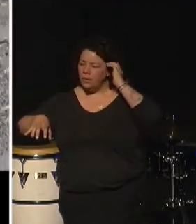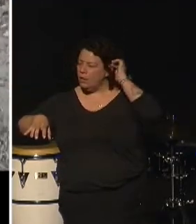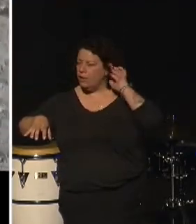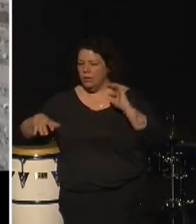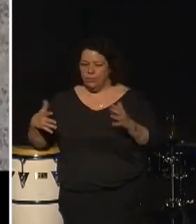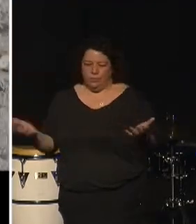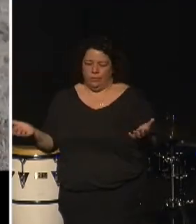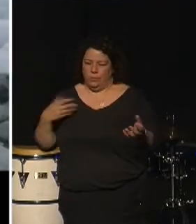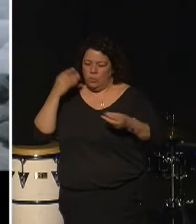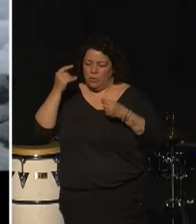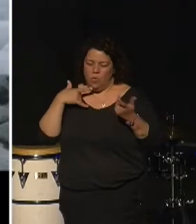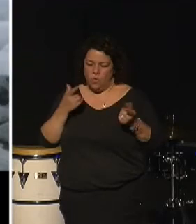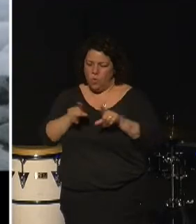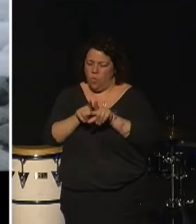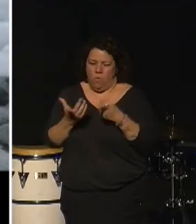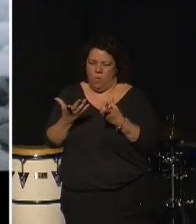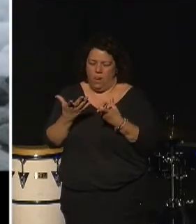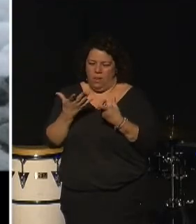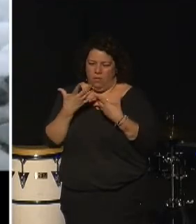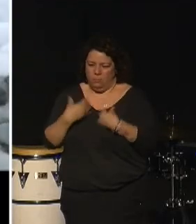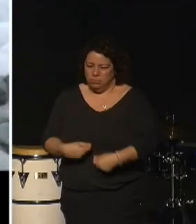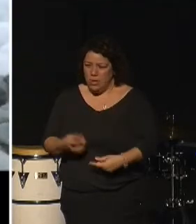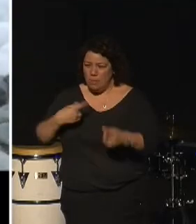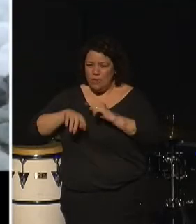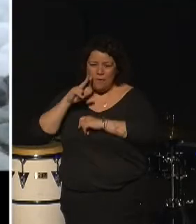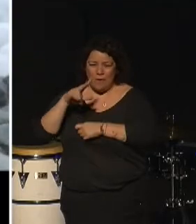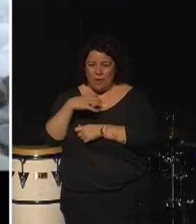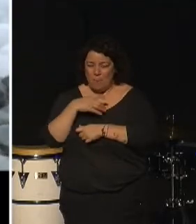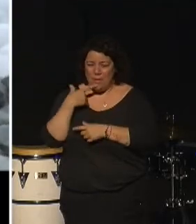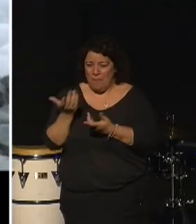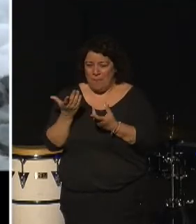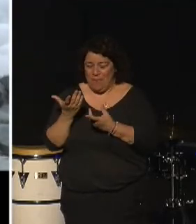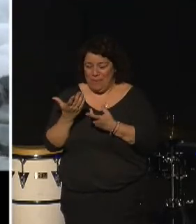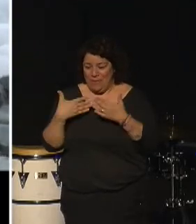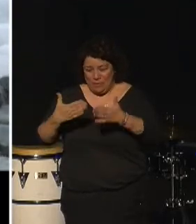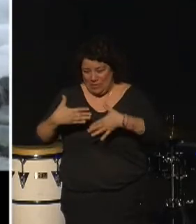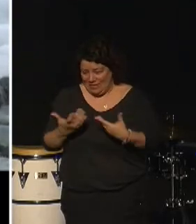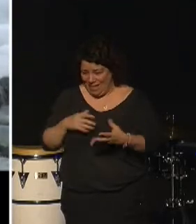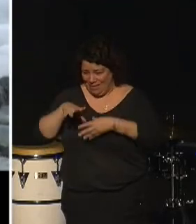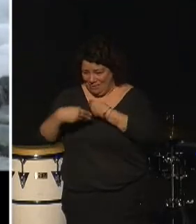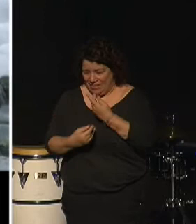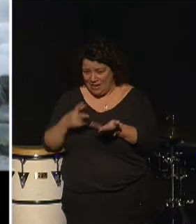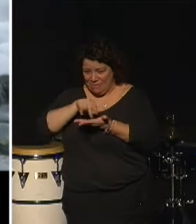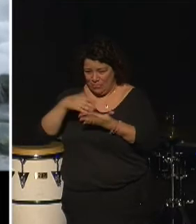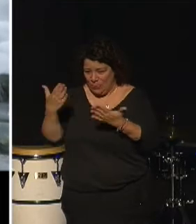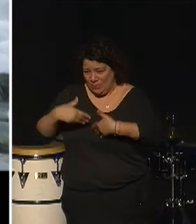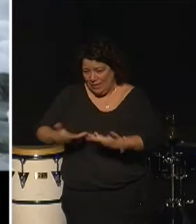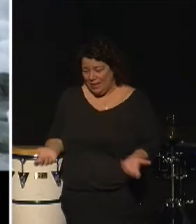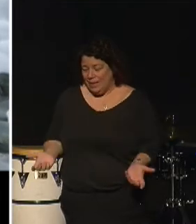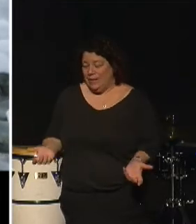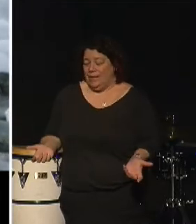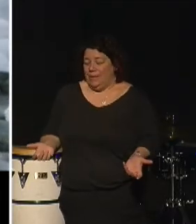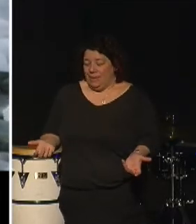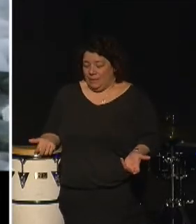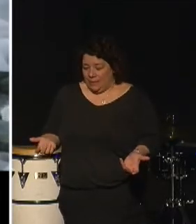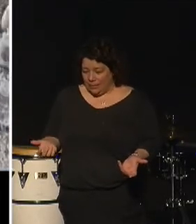Y yo creo que va a ser un drama porque nunca lo vais a poder ver. Me parece... bueno... es una faena,